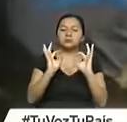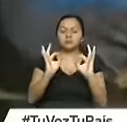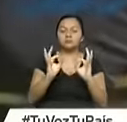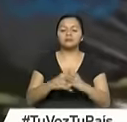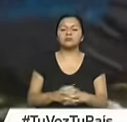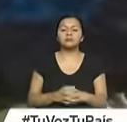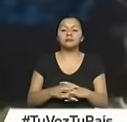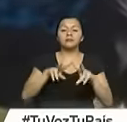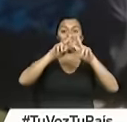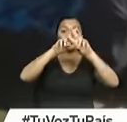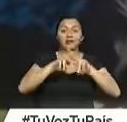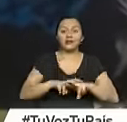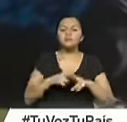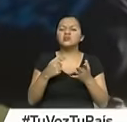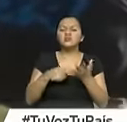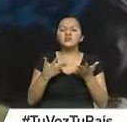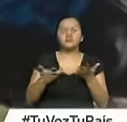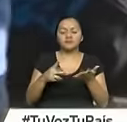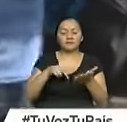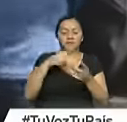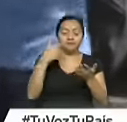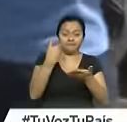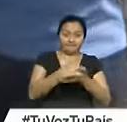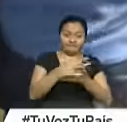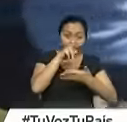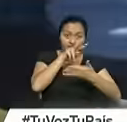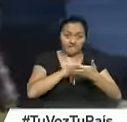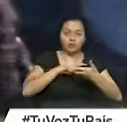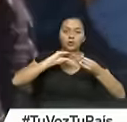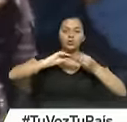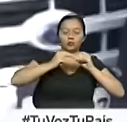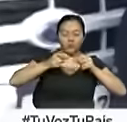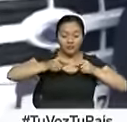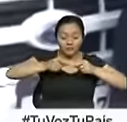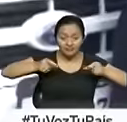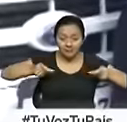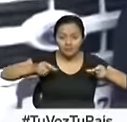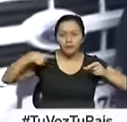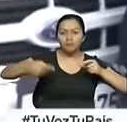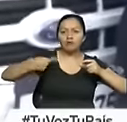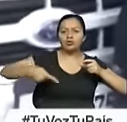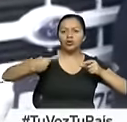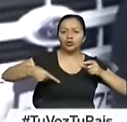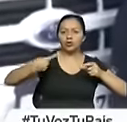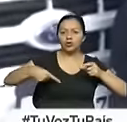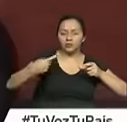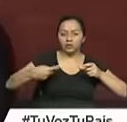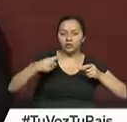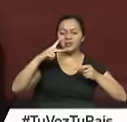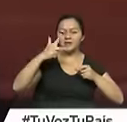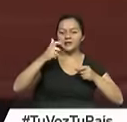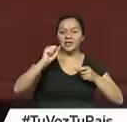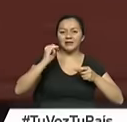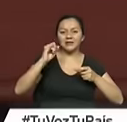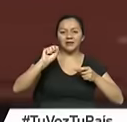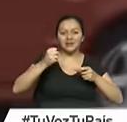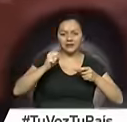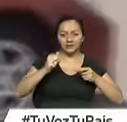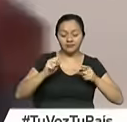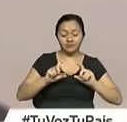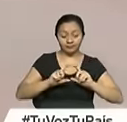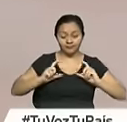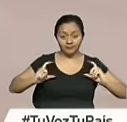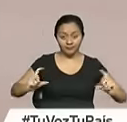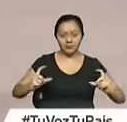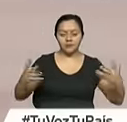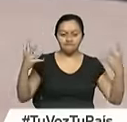ofreciendo. La revisión consiste en la verificación de las series alfanuméricas en la parte frontal del carro, motor y chasis, las cuales